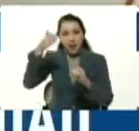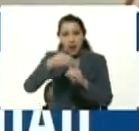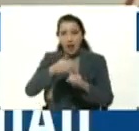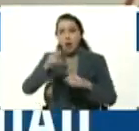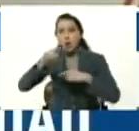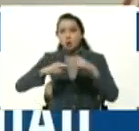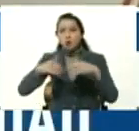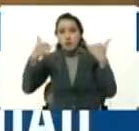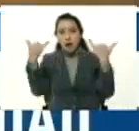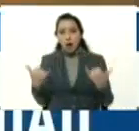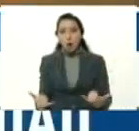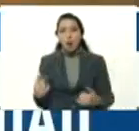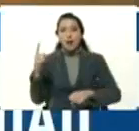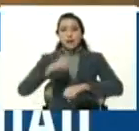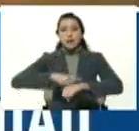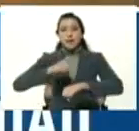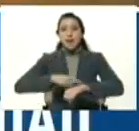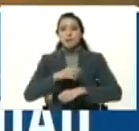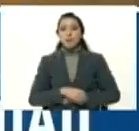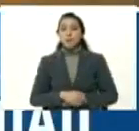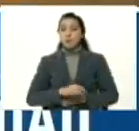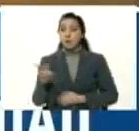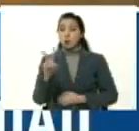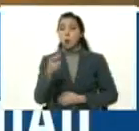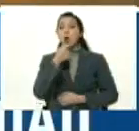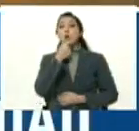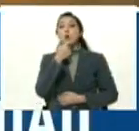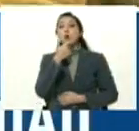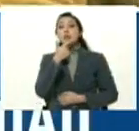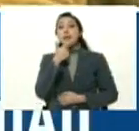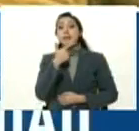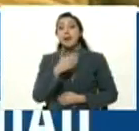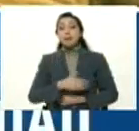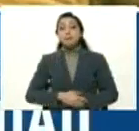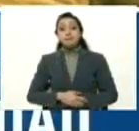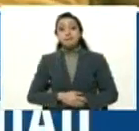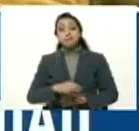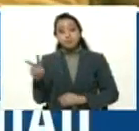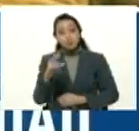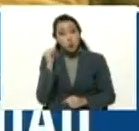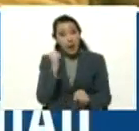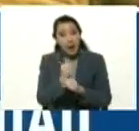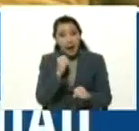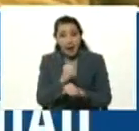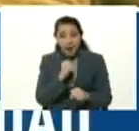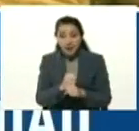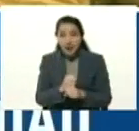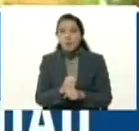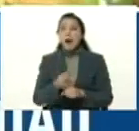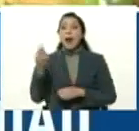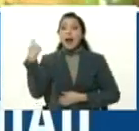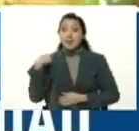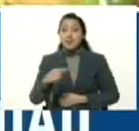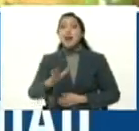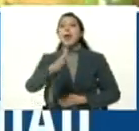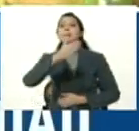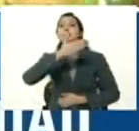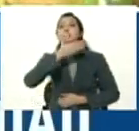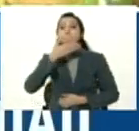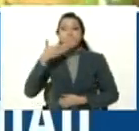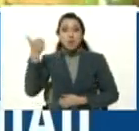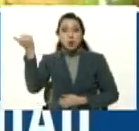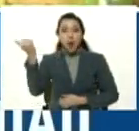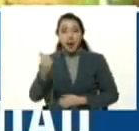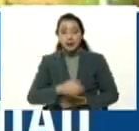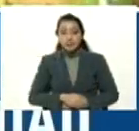en este tiempo. Esa Venezuela bonita, esa Venezuela que trabaja, la Venezuela que tiene que mejorar.